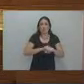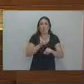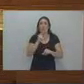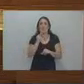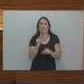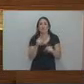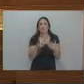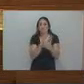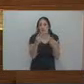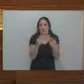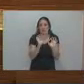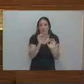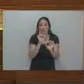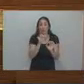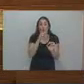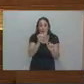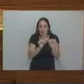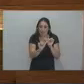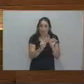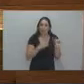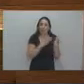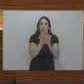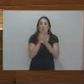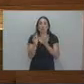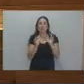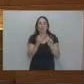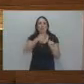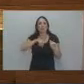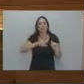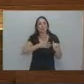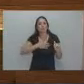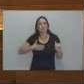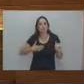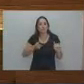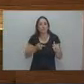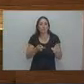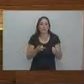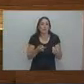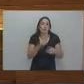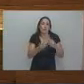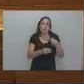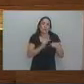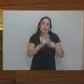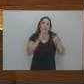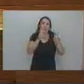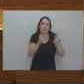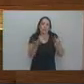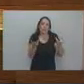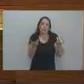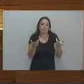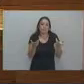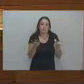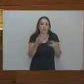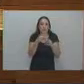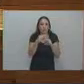medios de comunicación. Nos gustaría que de aquí en adelante el uso de los medios de comunicación realmente respondiese a criterios periodísticos y que la próxima vez que tengamos que